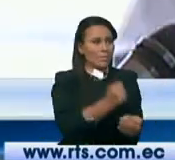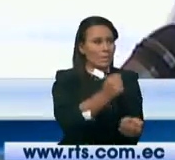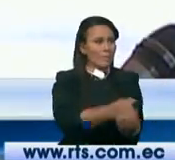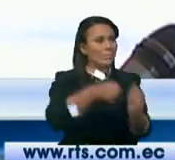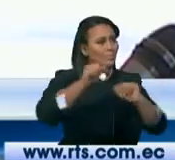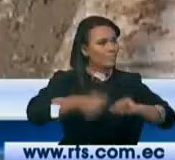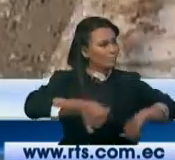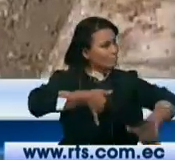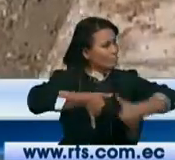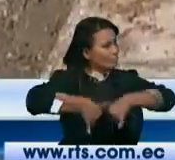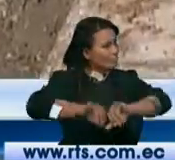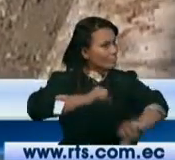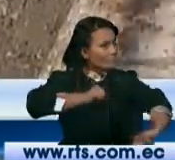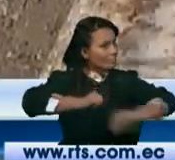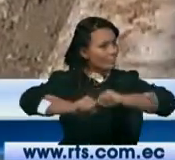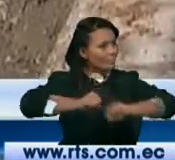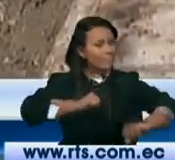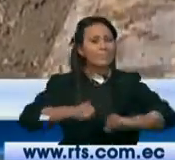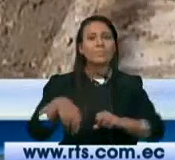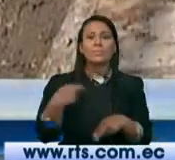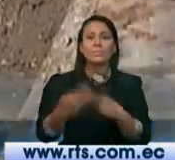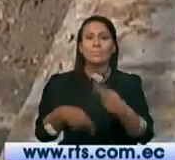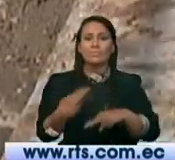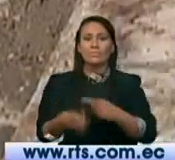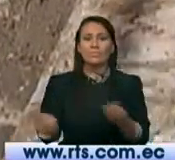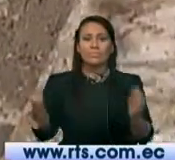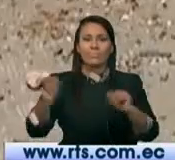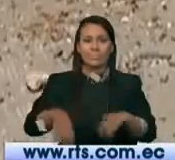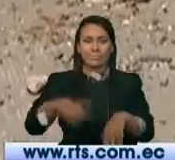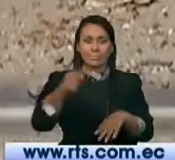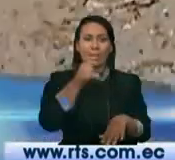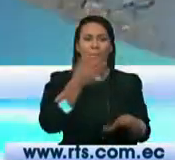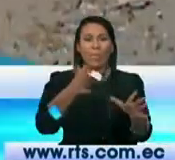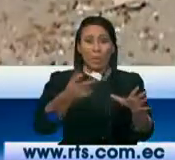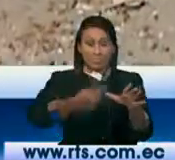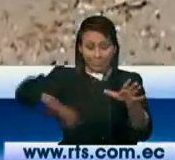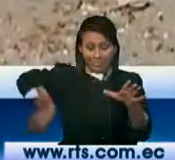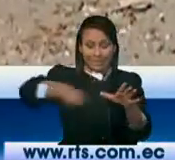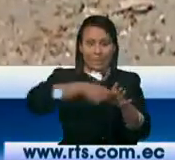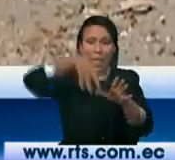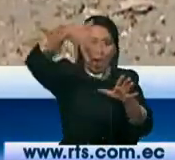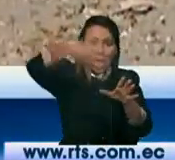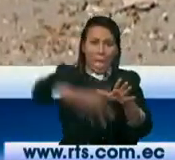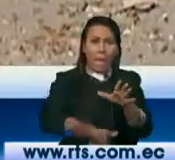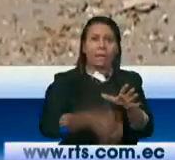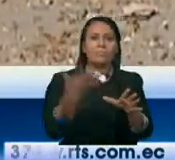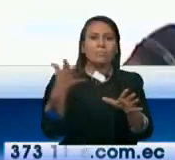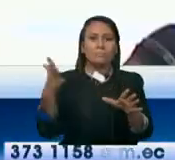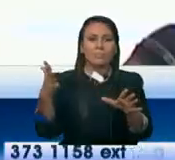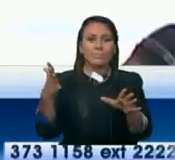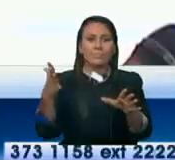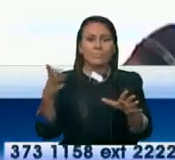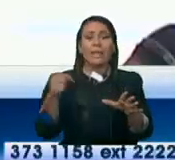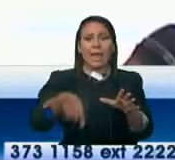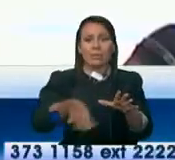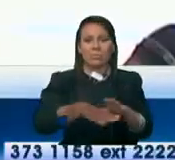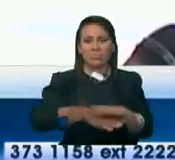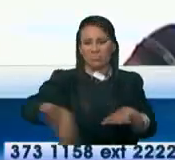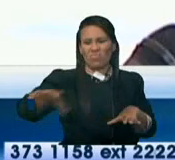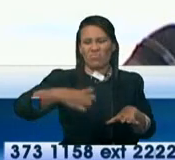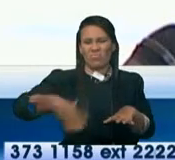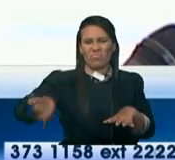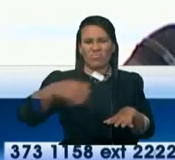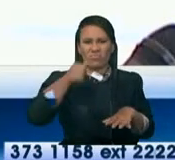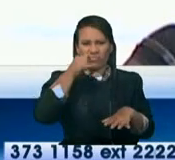existía constante rebose en los sistemas de alcantarillado sanitario de agua servida debido a la vetustez de la tubería